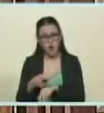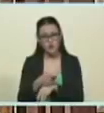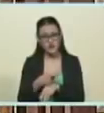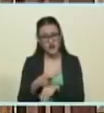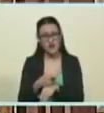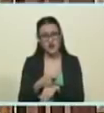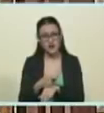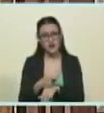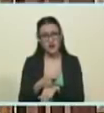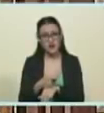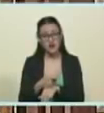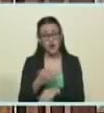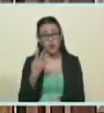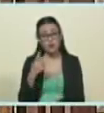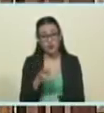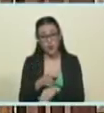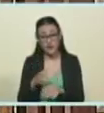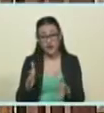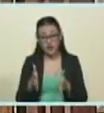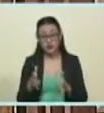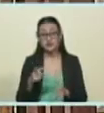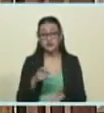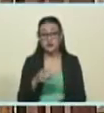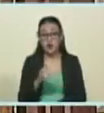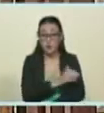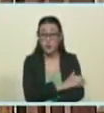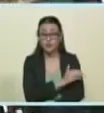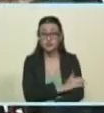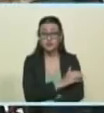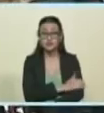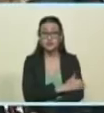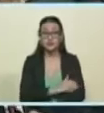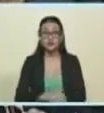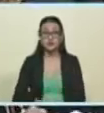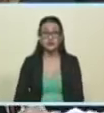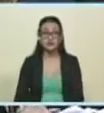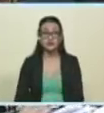4 gobernadores legítimos electos por los votos del pueblo para la oposición,